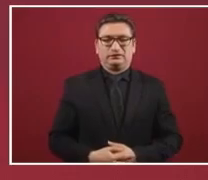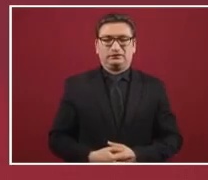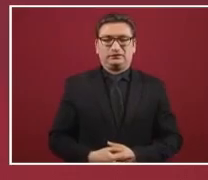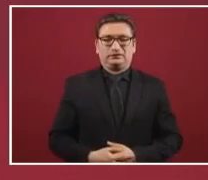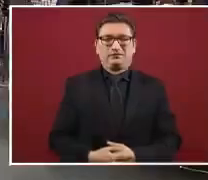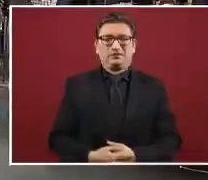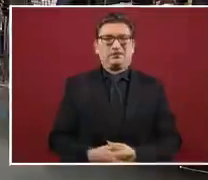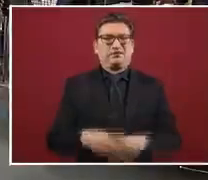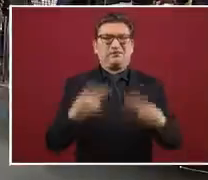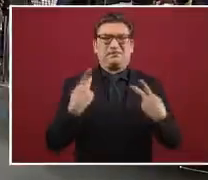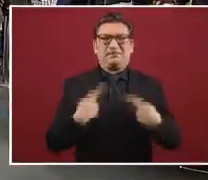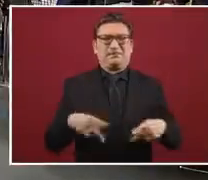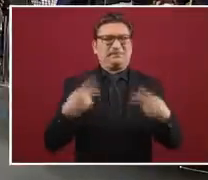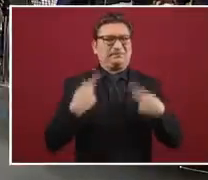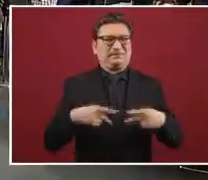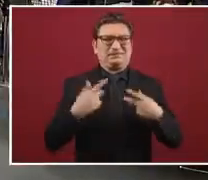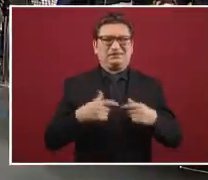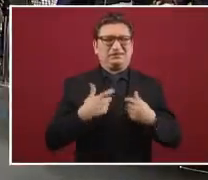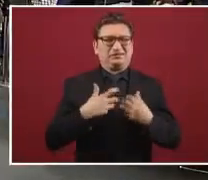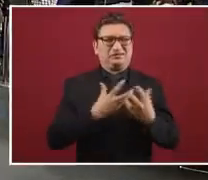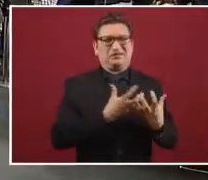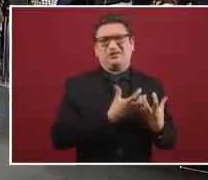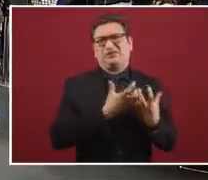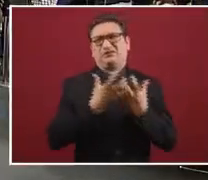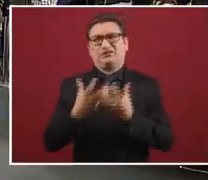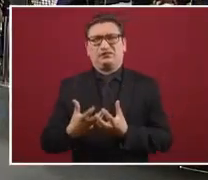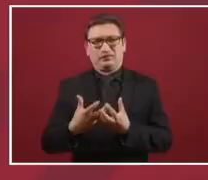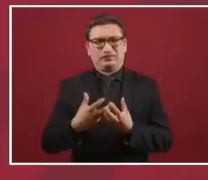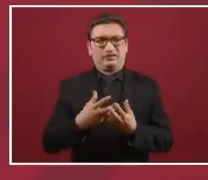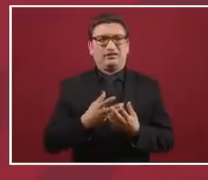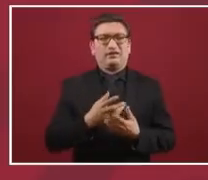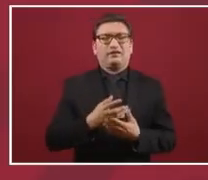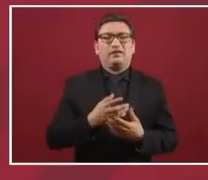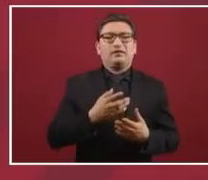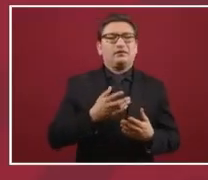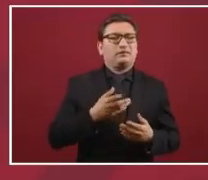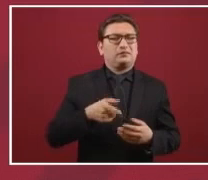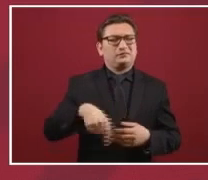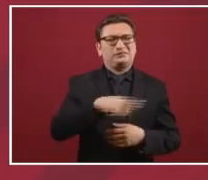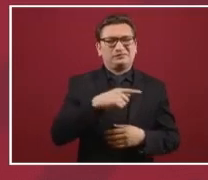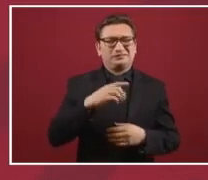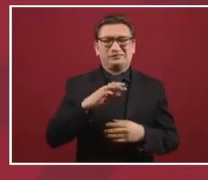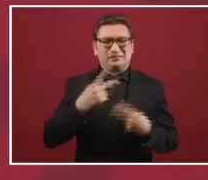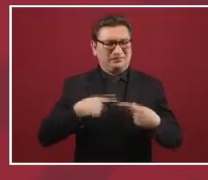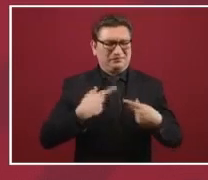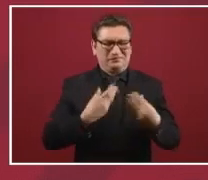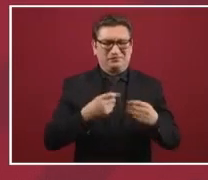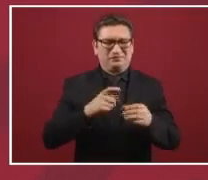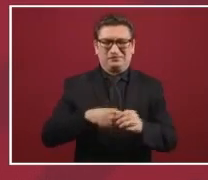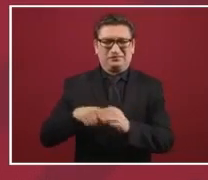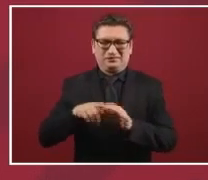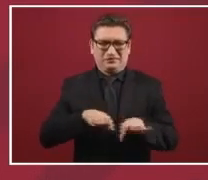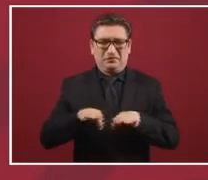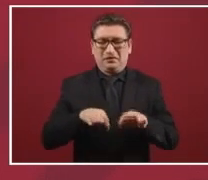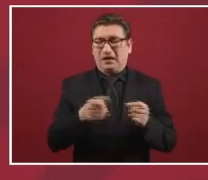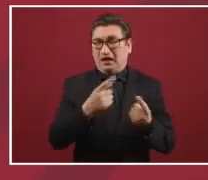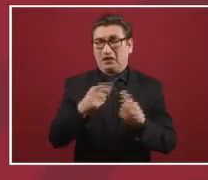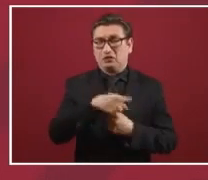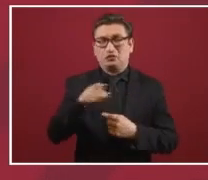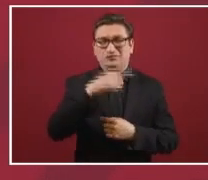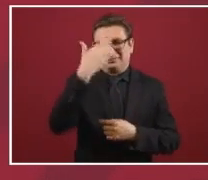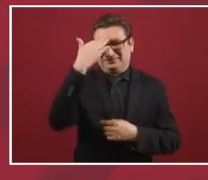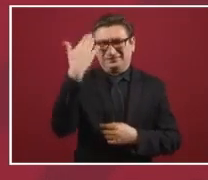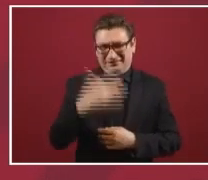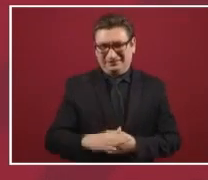cuánto personal desplazado del Estado Mayor Presidencial. Algunos de ustedes, no todos, pero lo